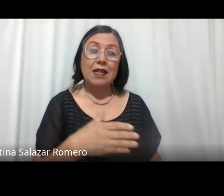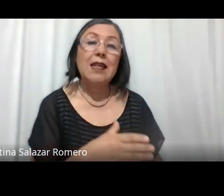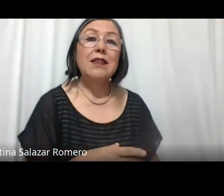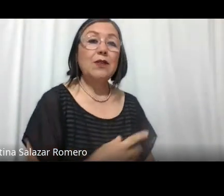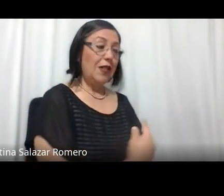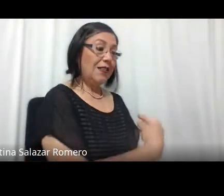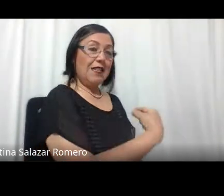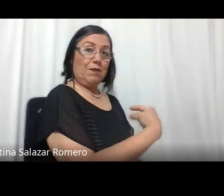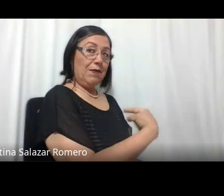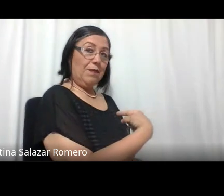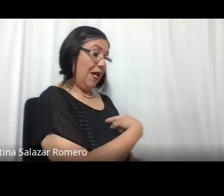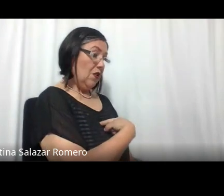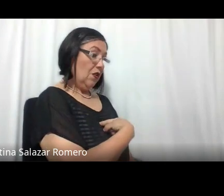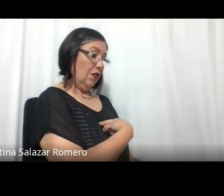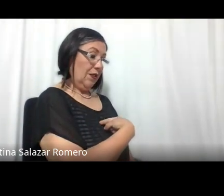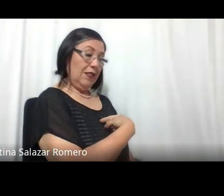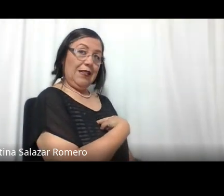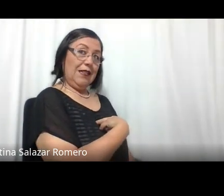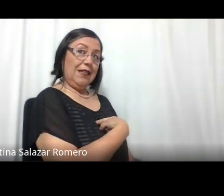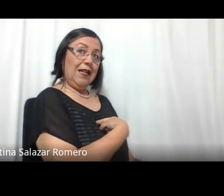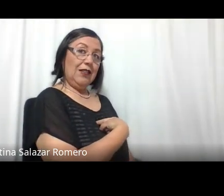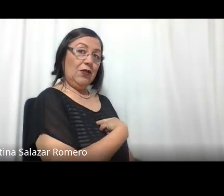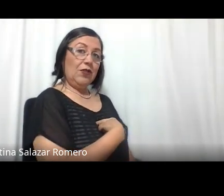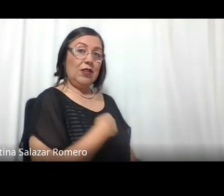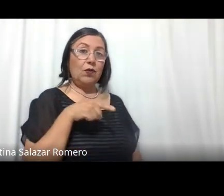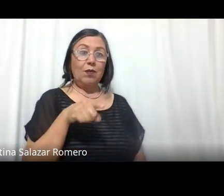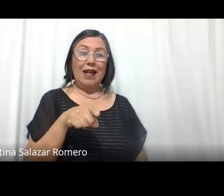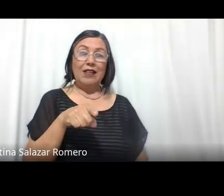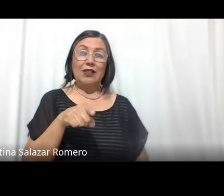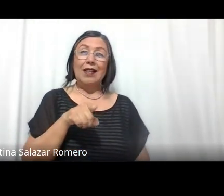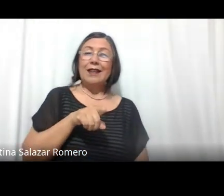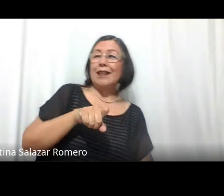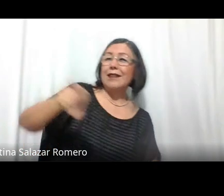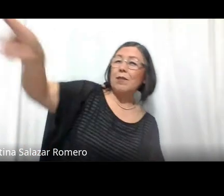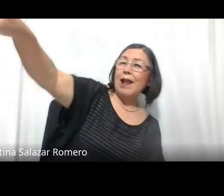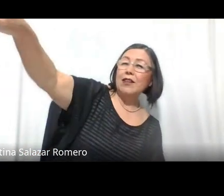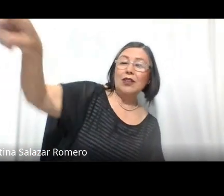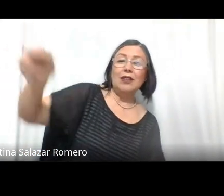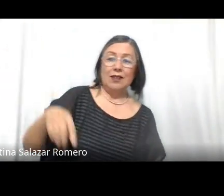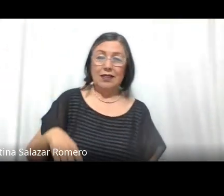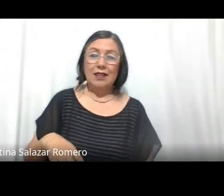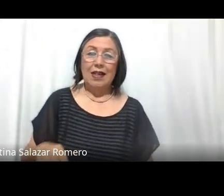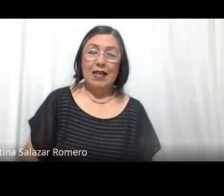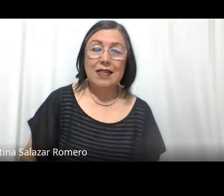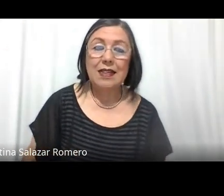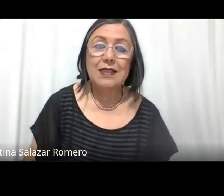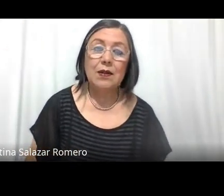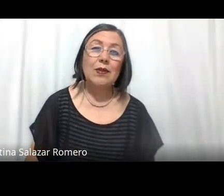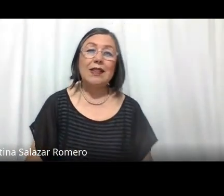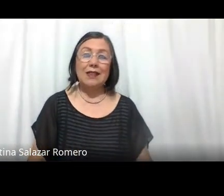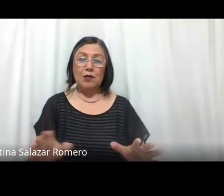Ahí. Si es una seña de primer plano, ¿sí? En este caso, segundo plano, tercer plano, ¿sí?